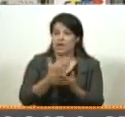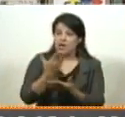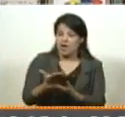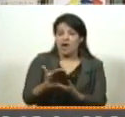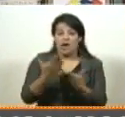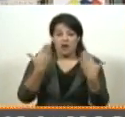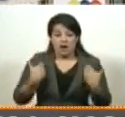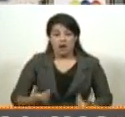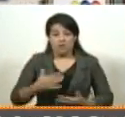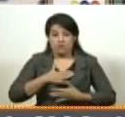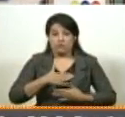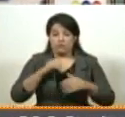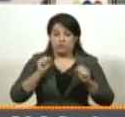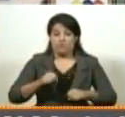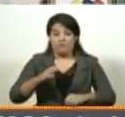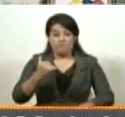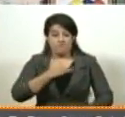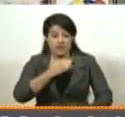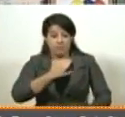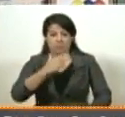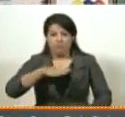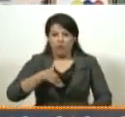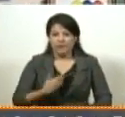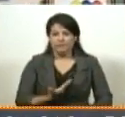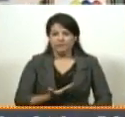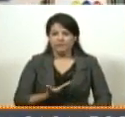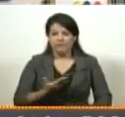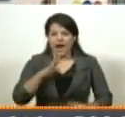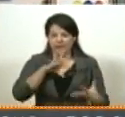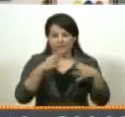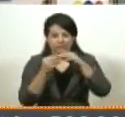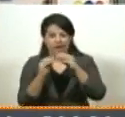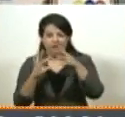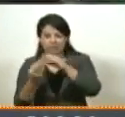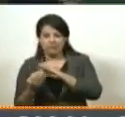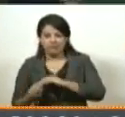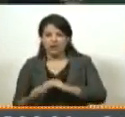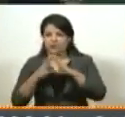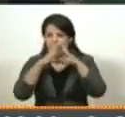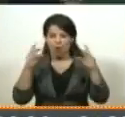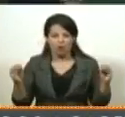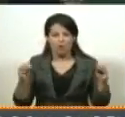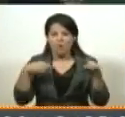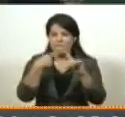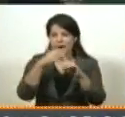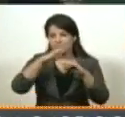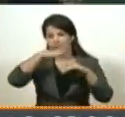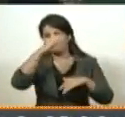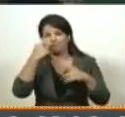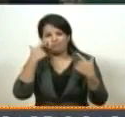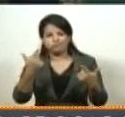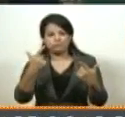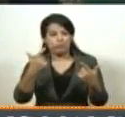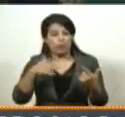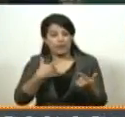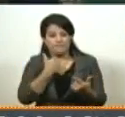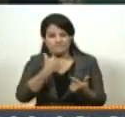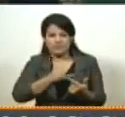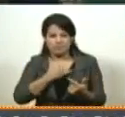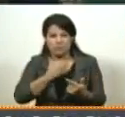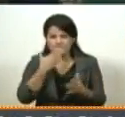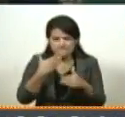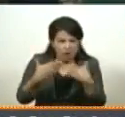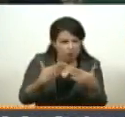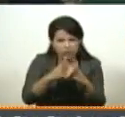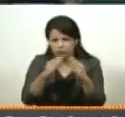nosotros poder internamente ajustar todo aquello que veamos o maximizar, para hacerlo aún más